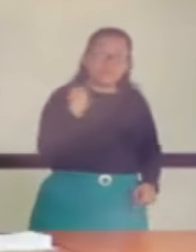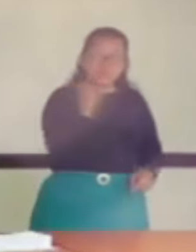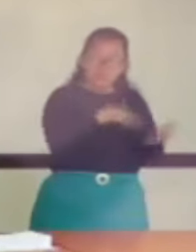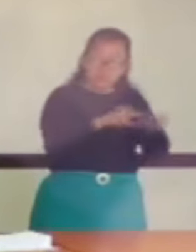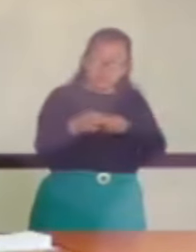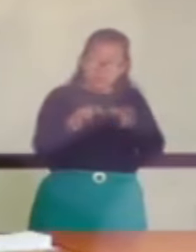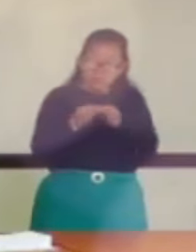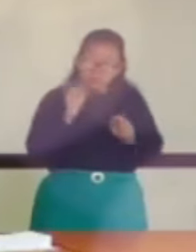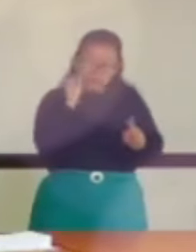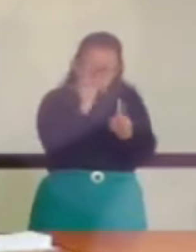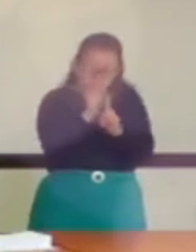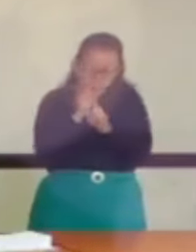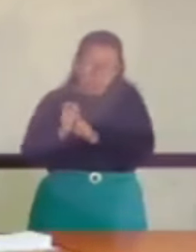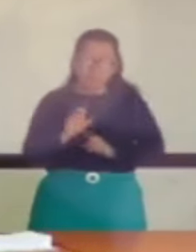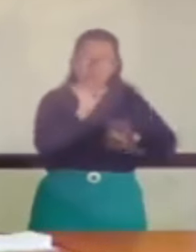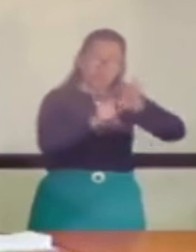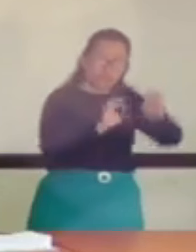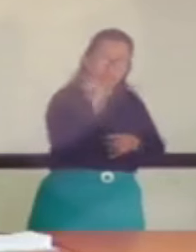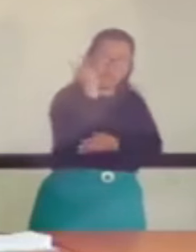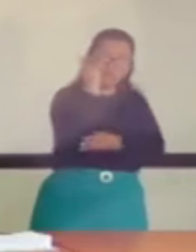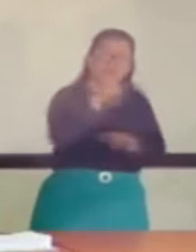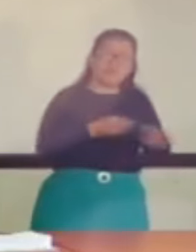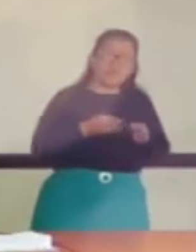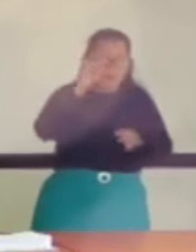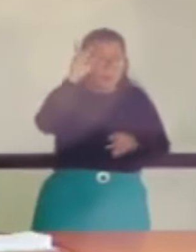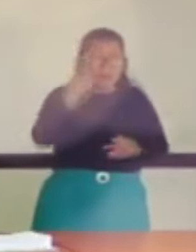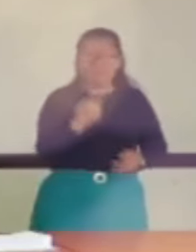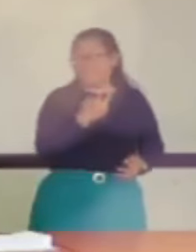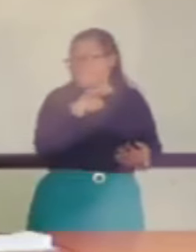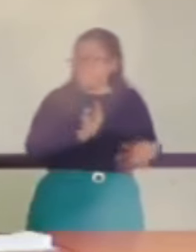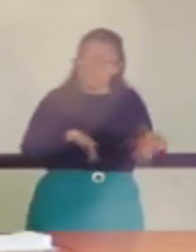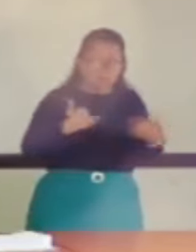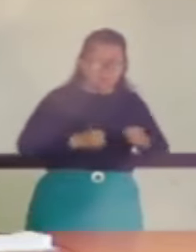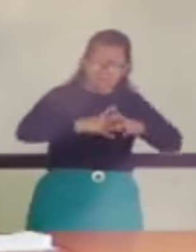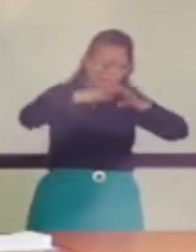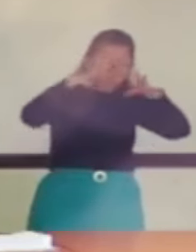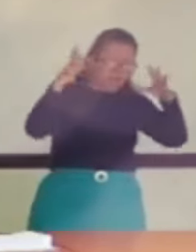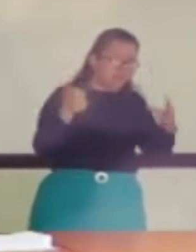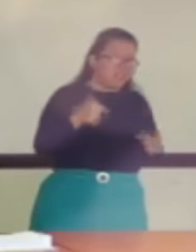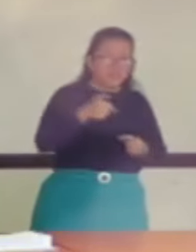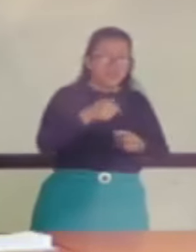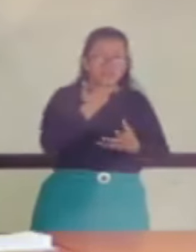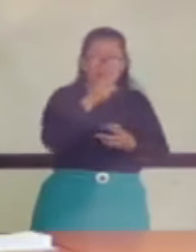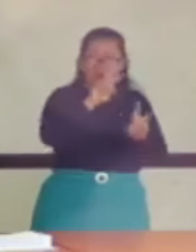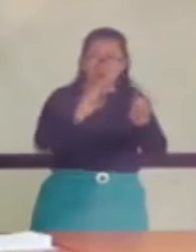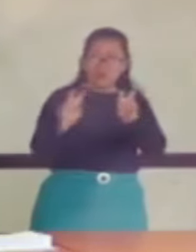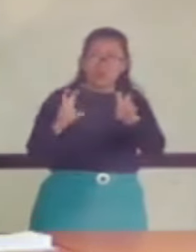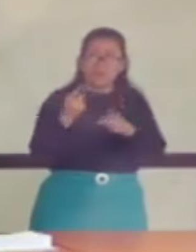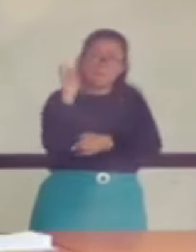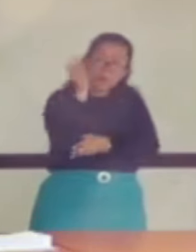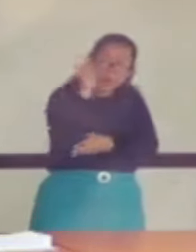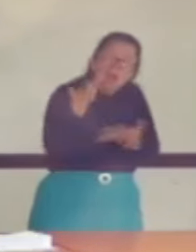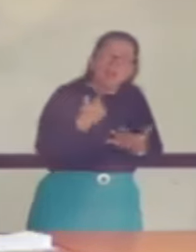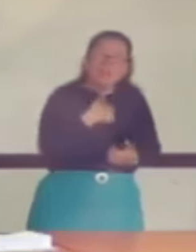algunos aspectos importantes para entender la gravedad y la trascendencia de este caso. En primer lugar,